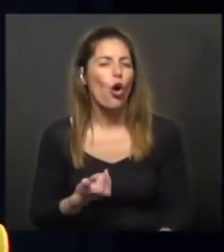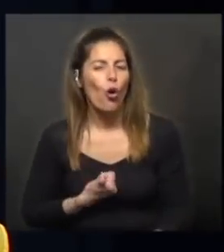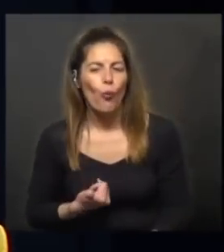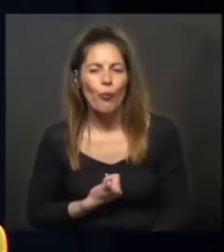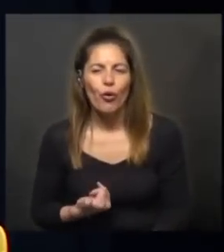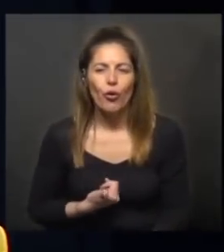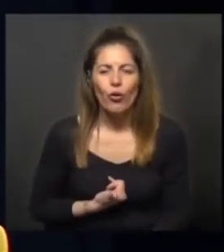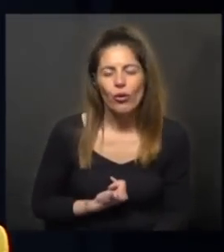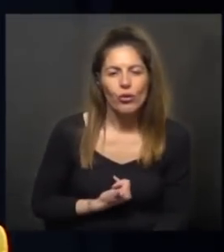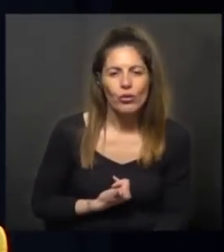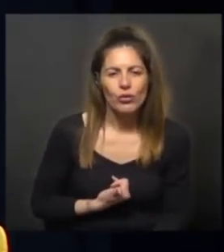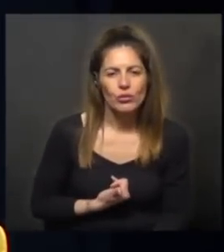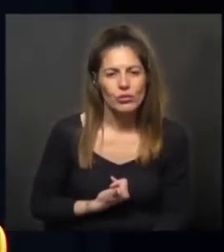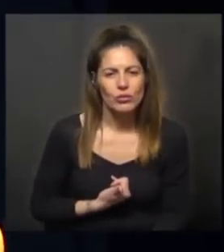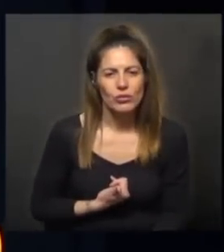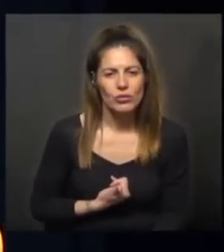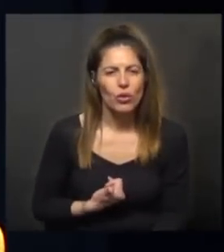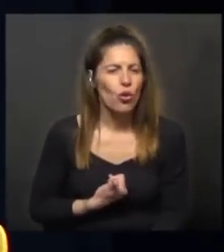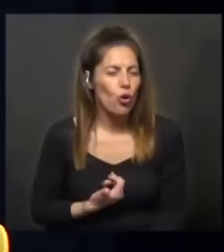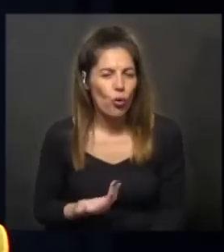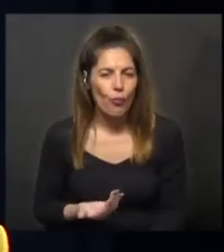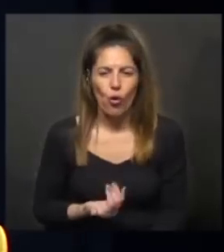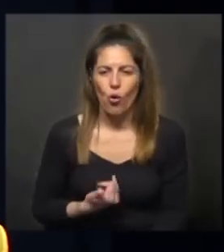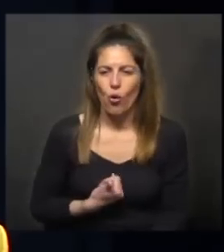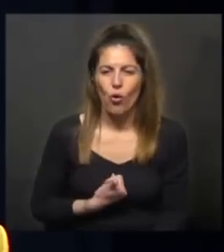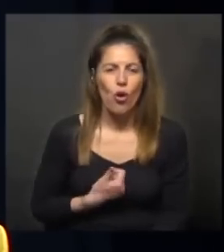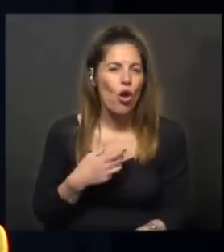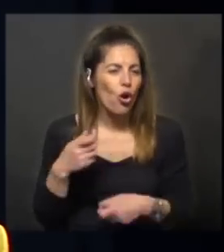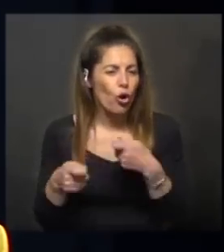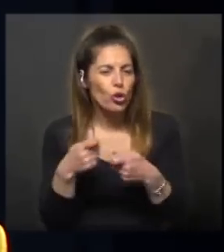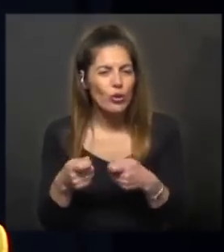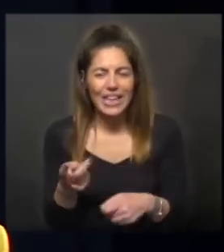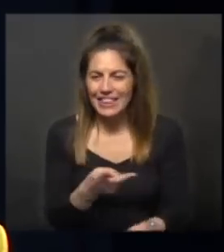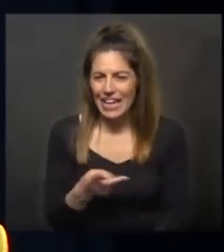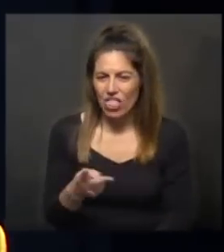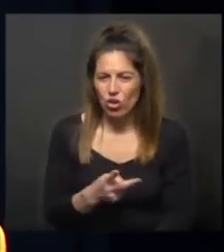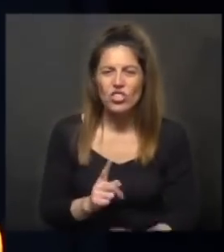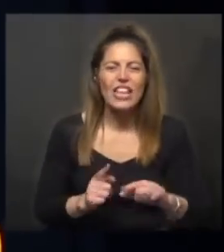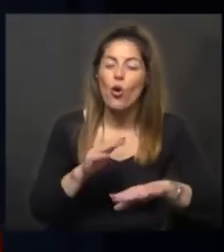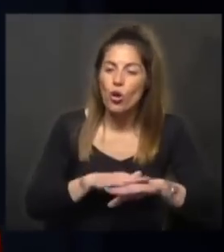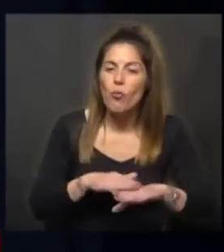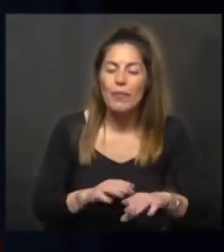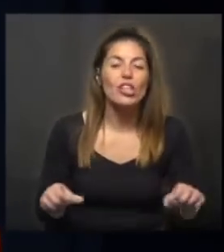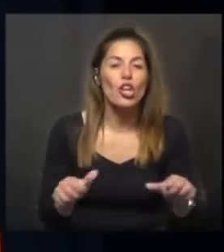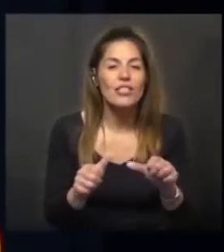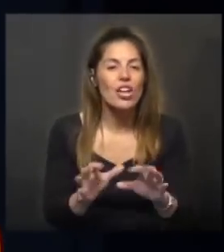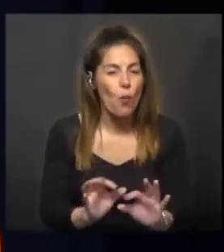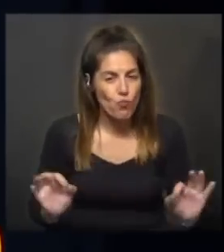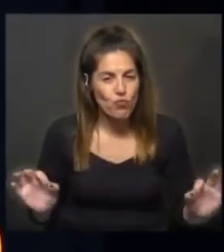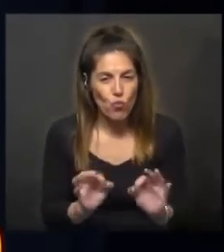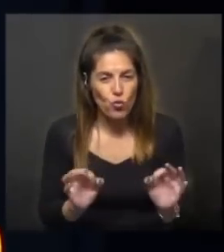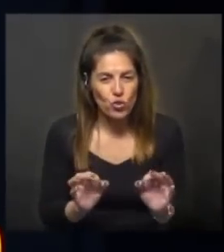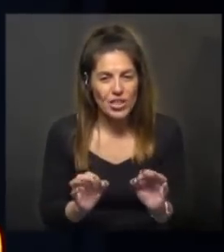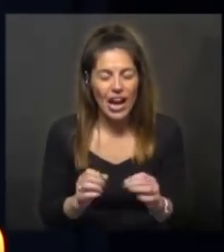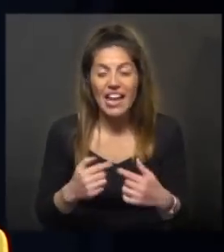es este cómo es construir entre ambas que en algunos momentos lo han hecho música y